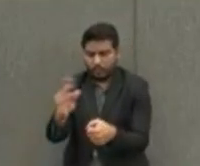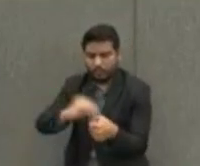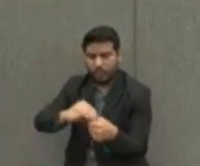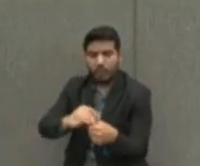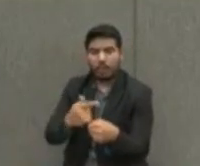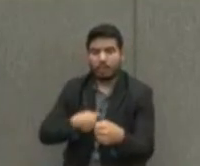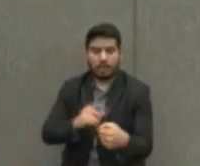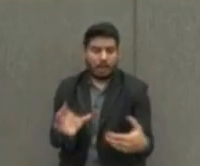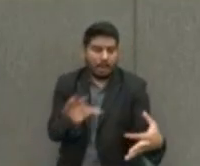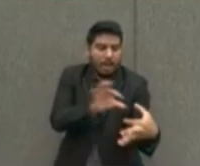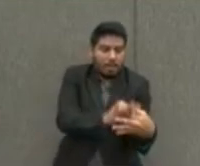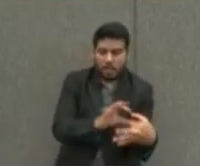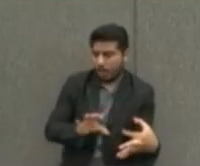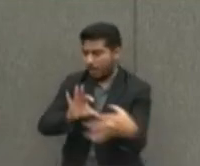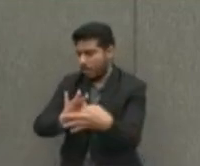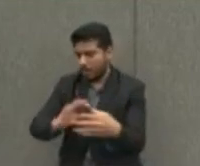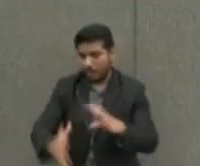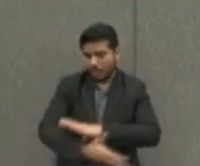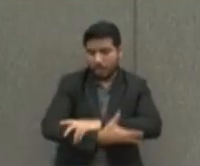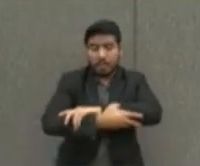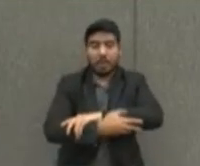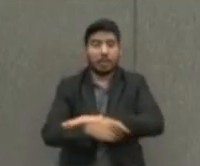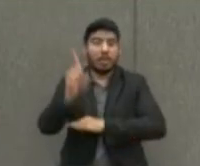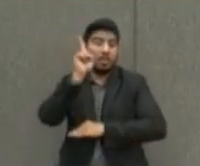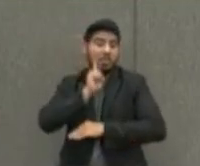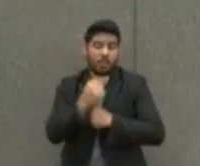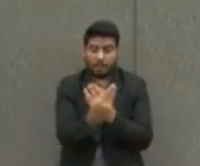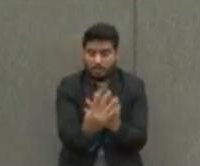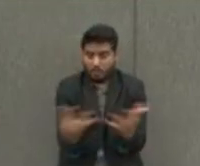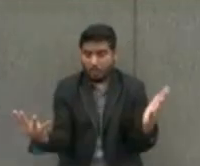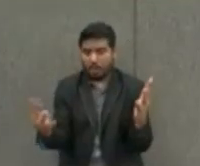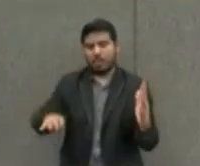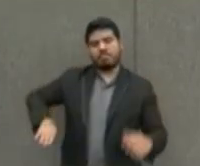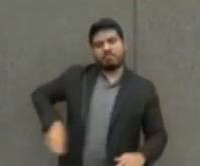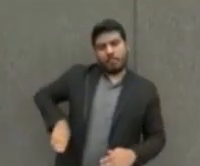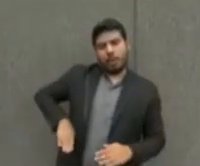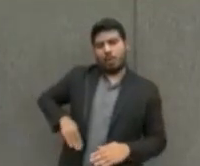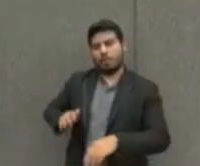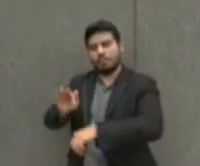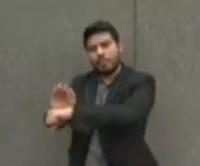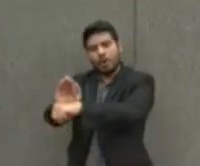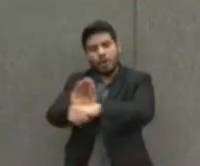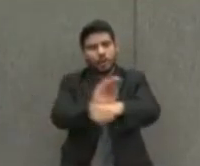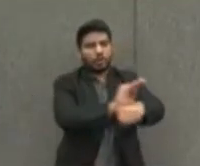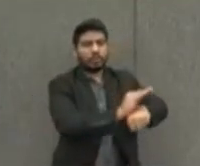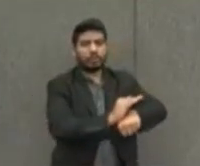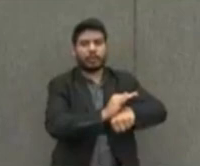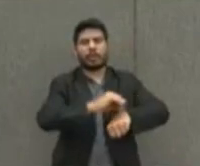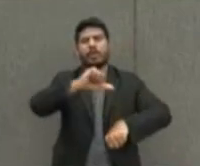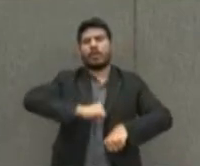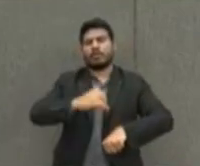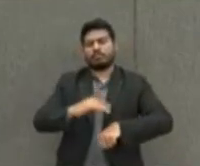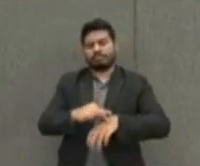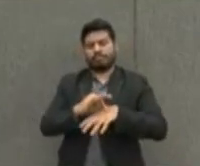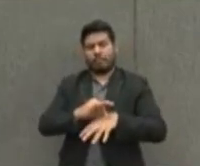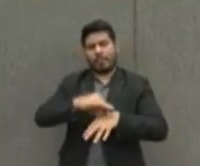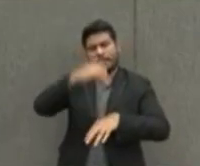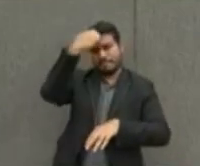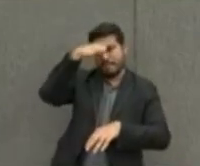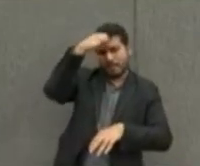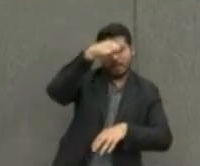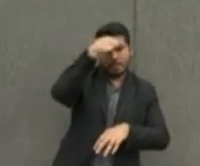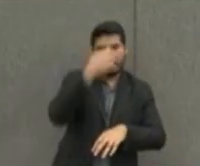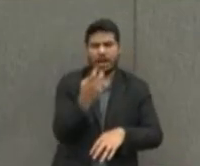acciones en favor de las mujeres y estoy cierta que esta experiencia marcará